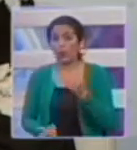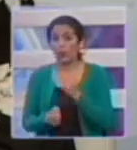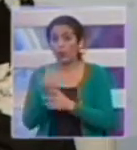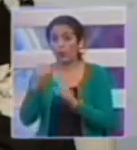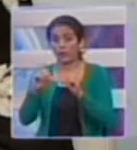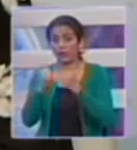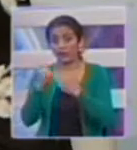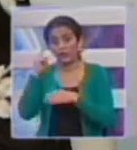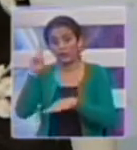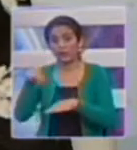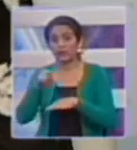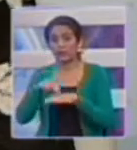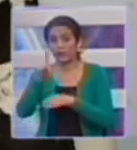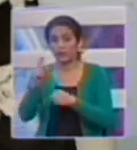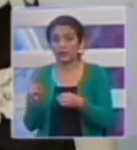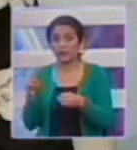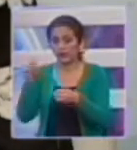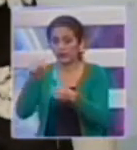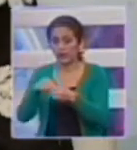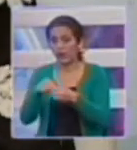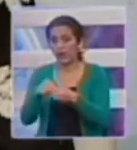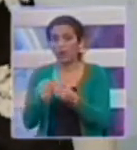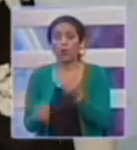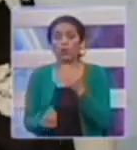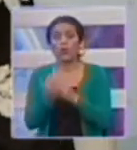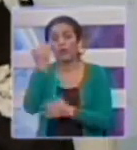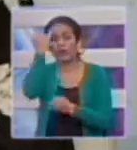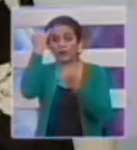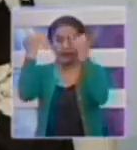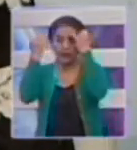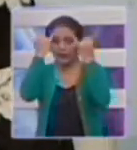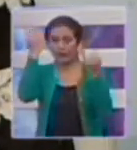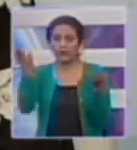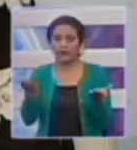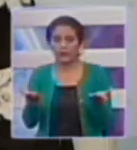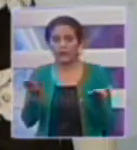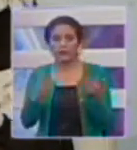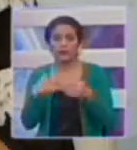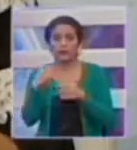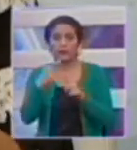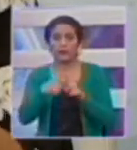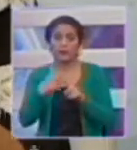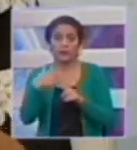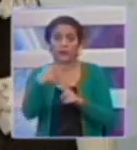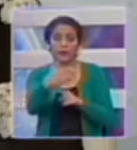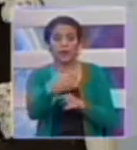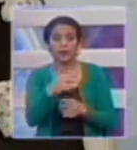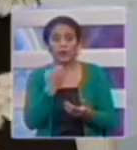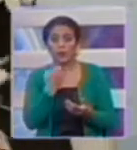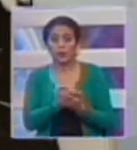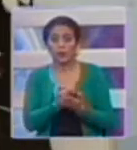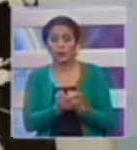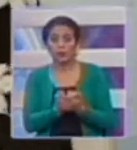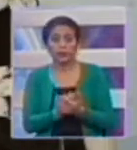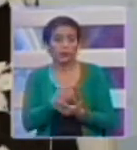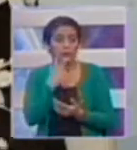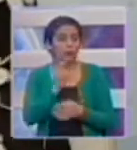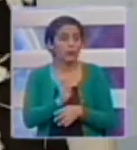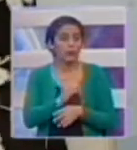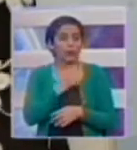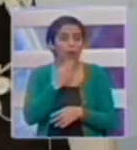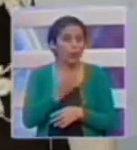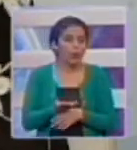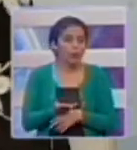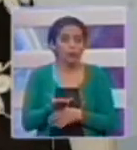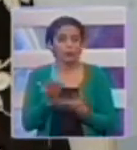político y sobre todo económico del país de los próximos meses probablemente nos va a obligar a definir nuestras prioridades en lo económico